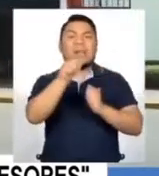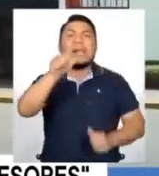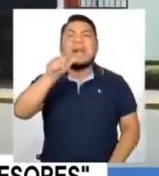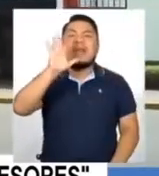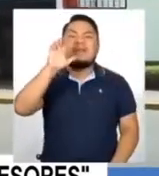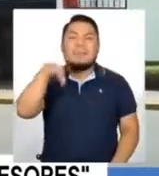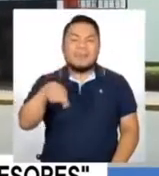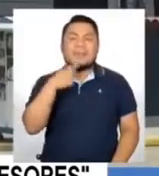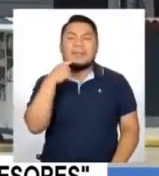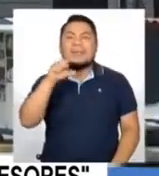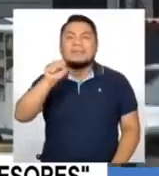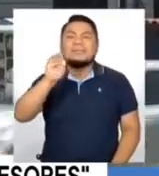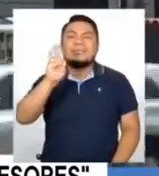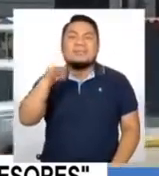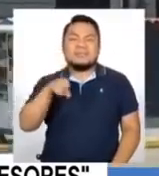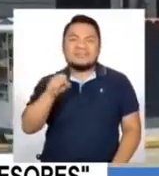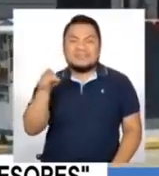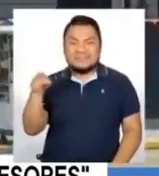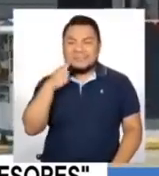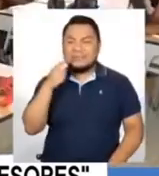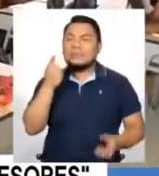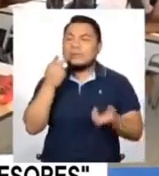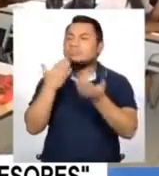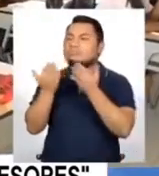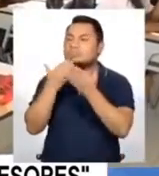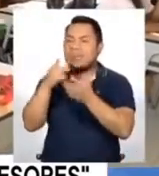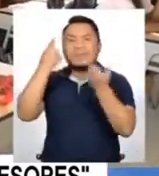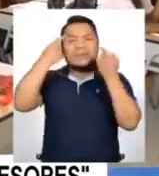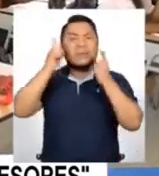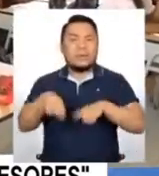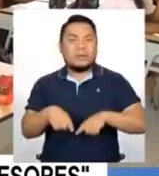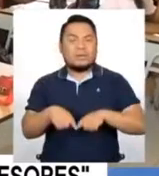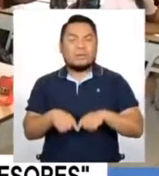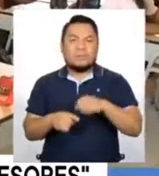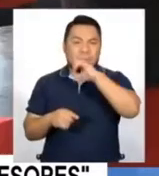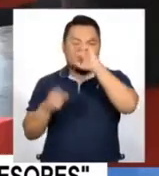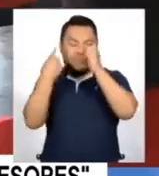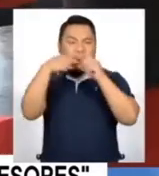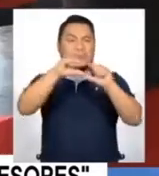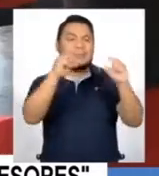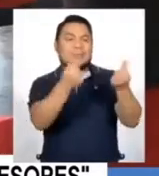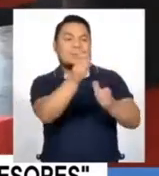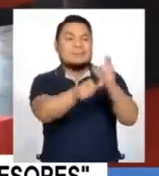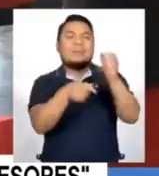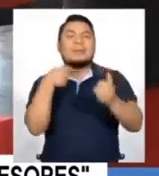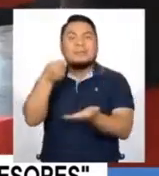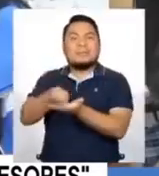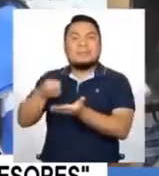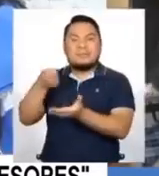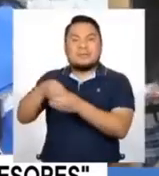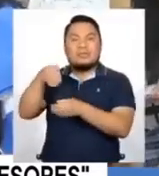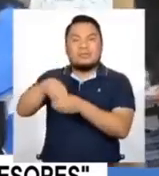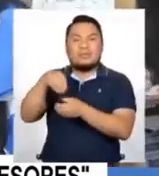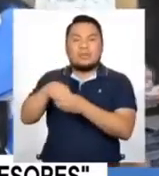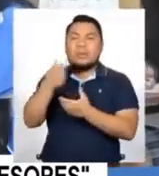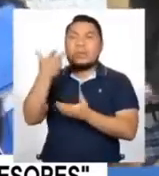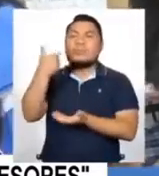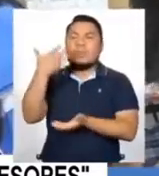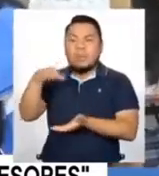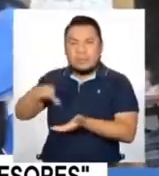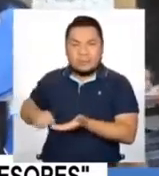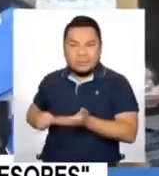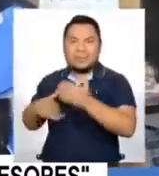se sentó con la SBS y llegaron a un acuerdo para que cierto grupo de pensionistas puedan retirar un monto de sus